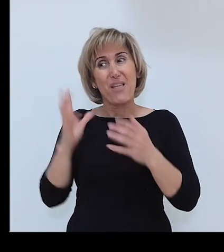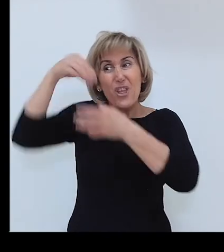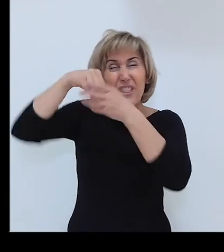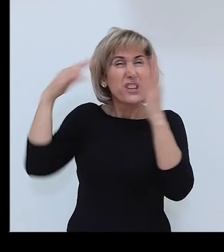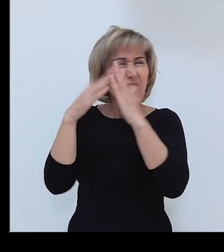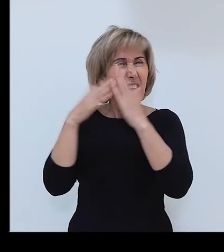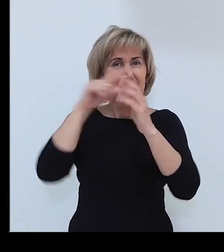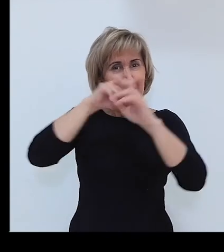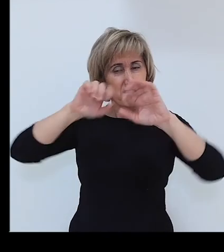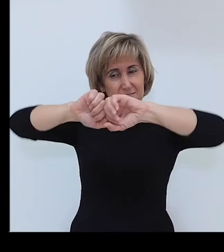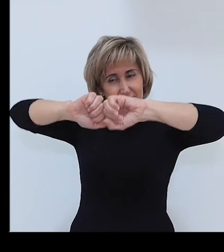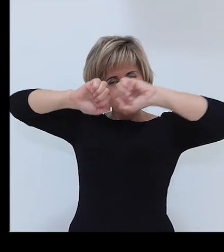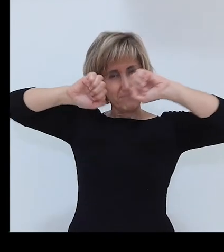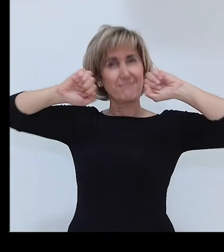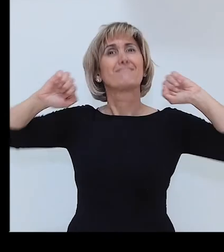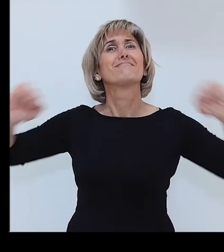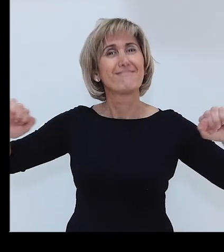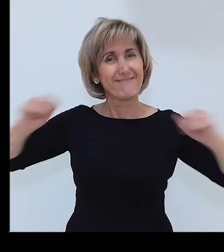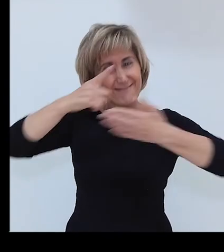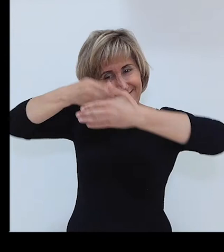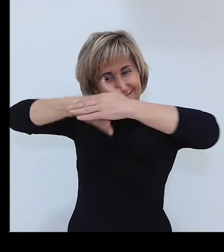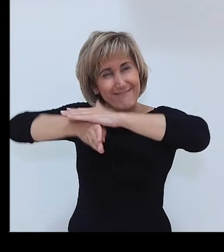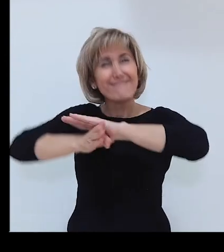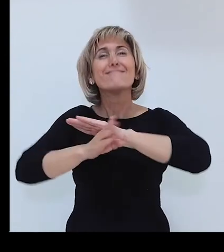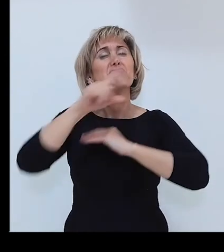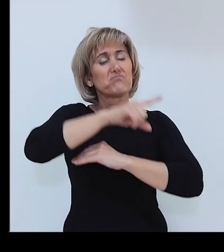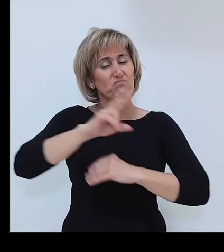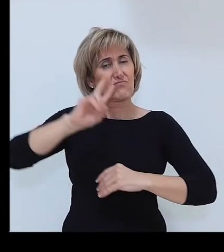lo privado, lo doméstico, y